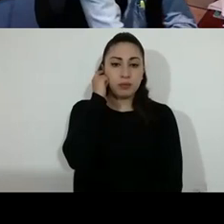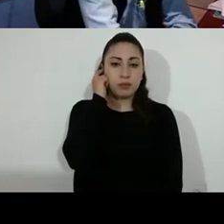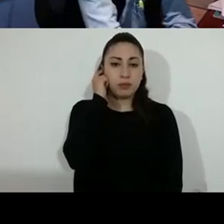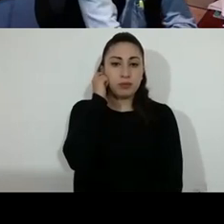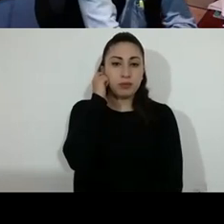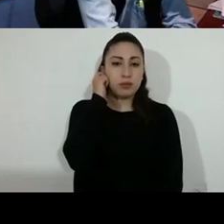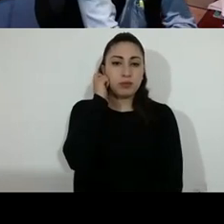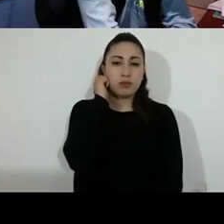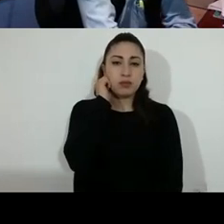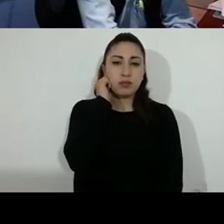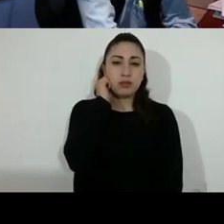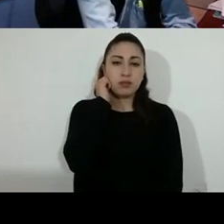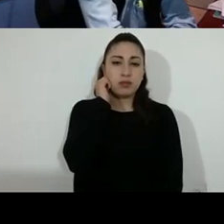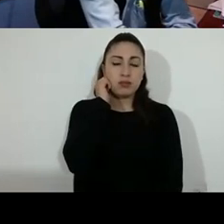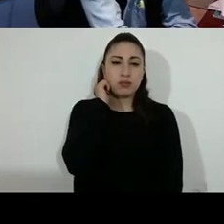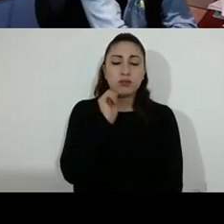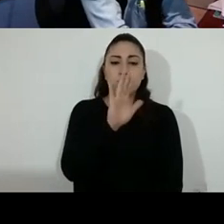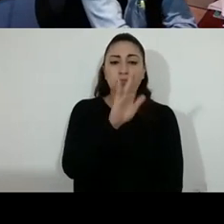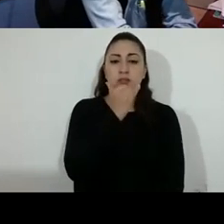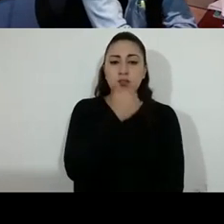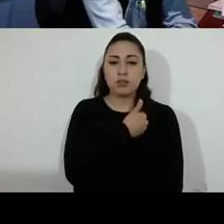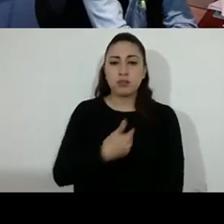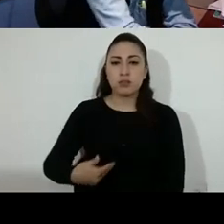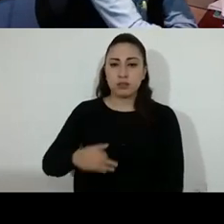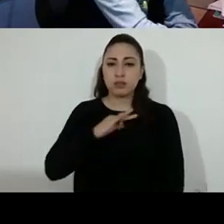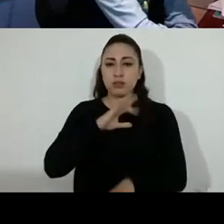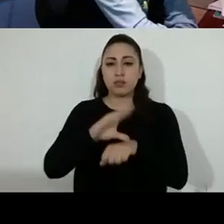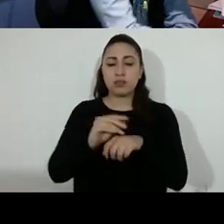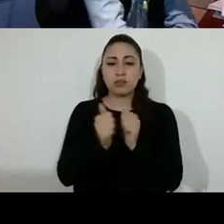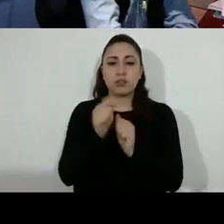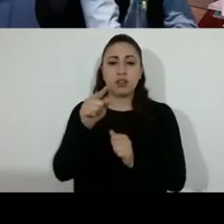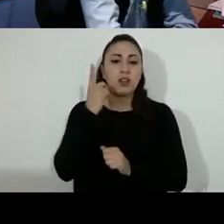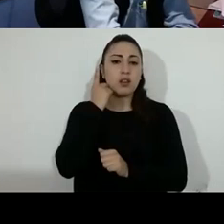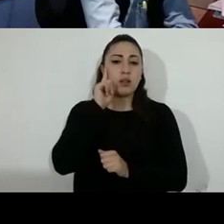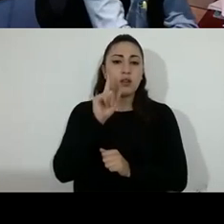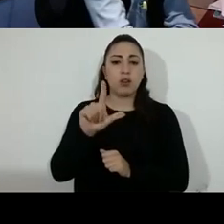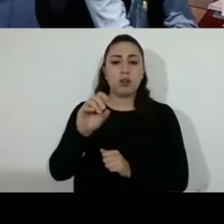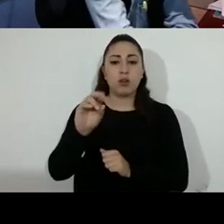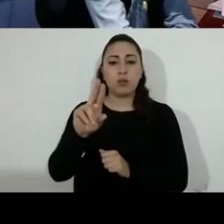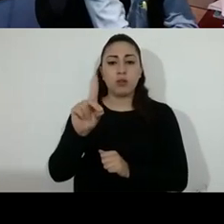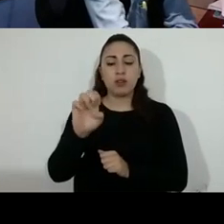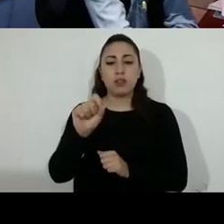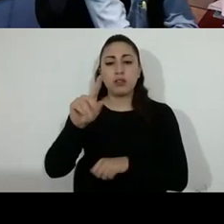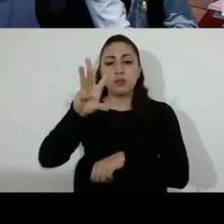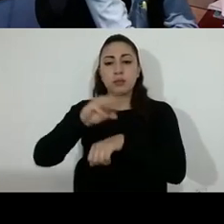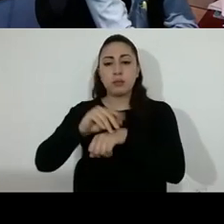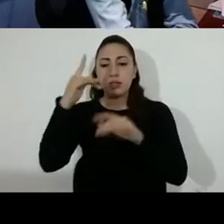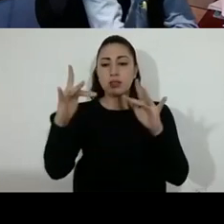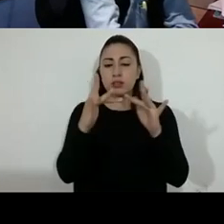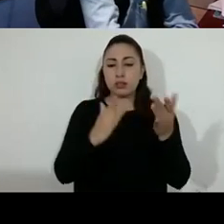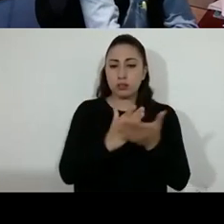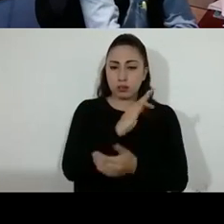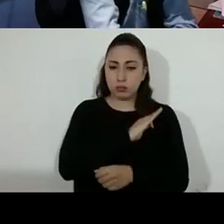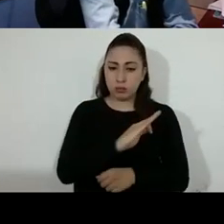Diputado presidente, nada más para solicitar si le pueden dar acceso a la diputada Lourdes Paz, que está solicitando entrar a la sesión, por